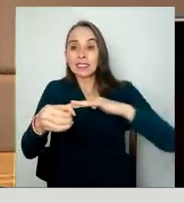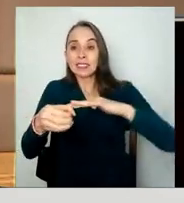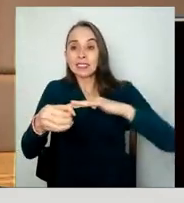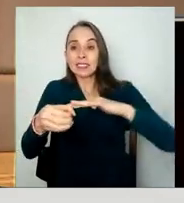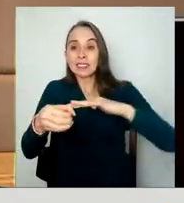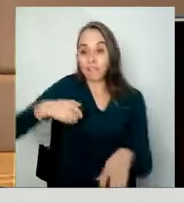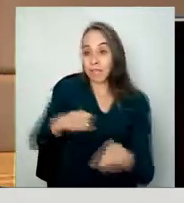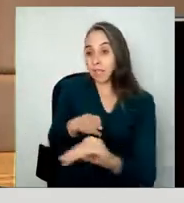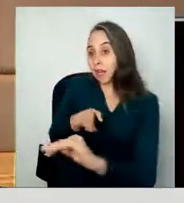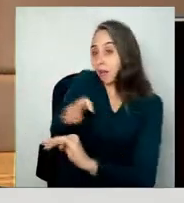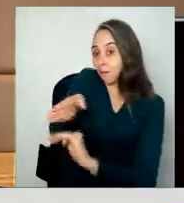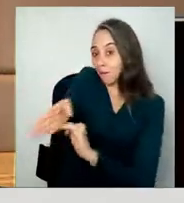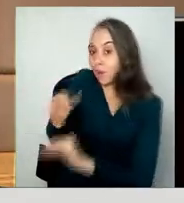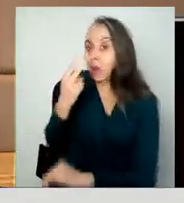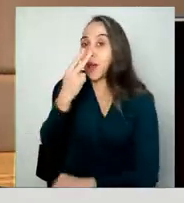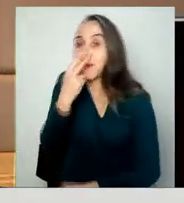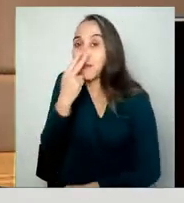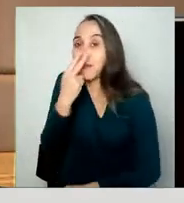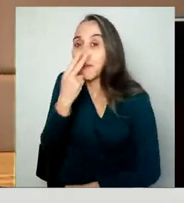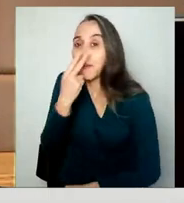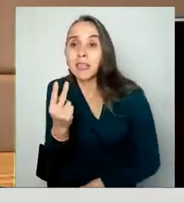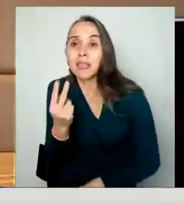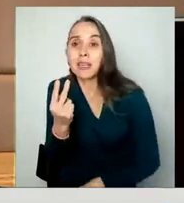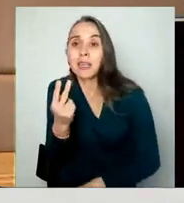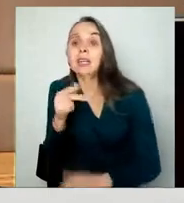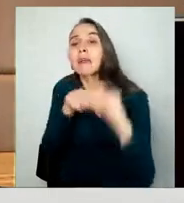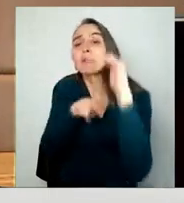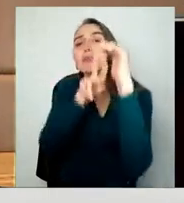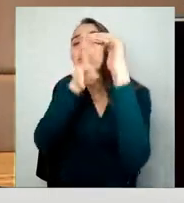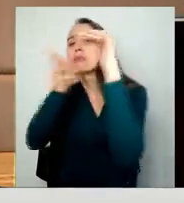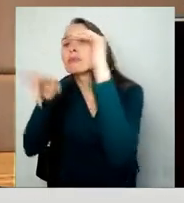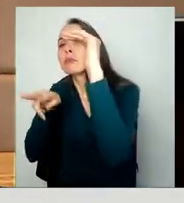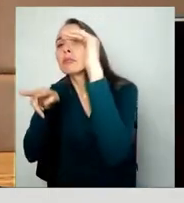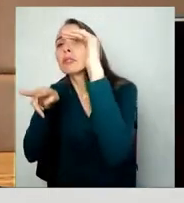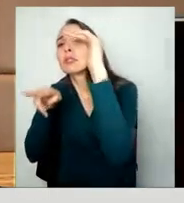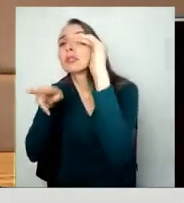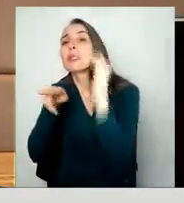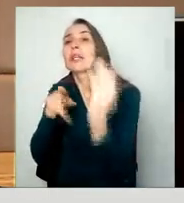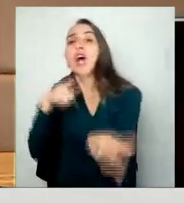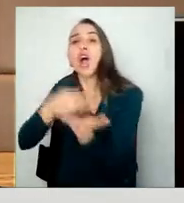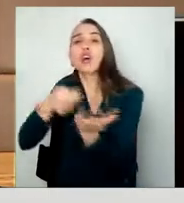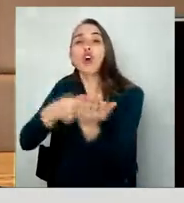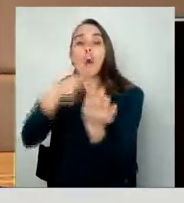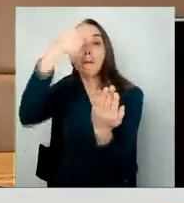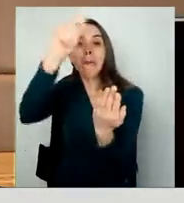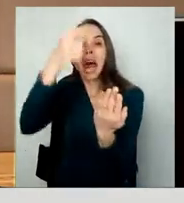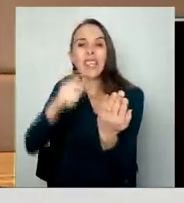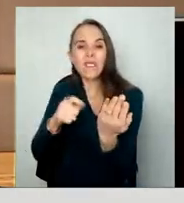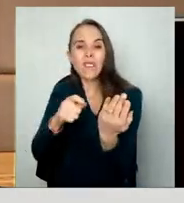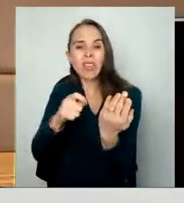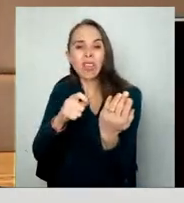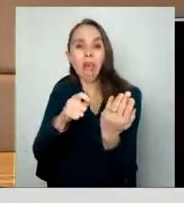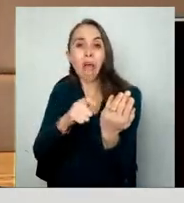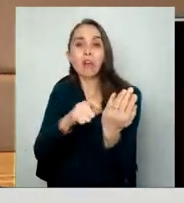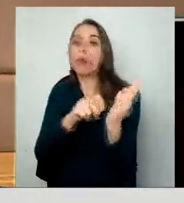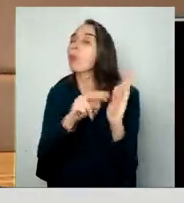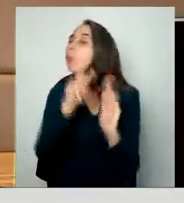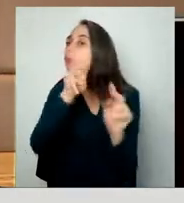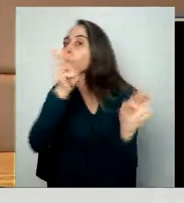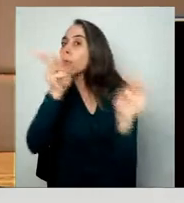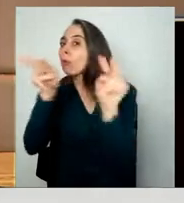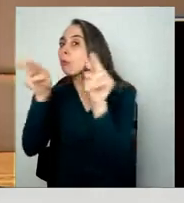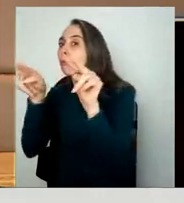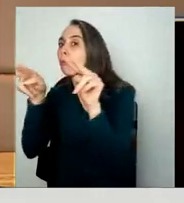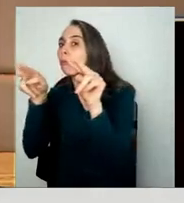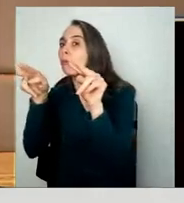visita las espacios de inventario de las compras se da cuenta de toda la huella